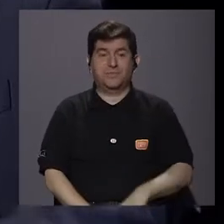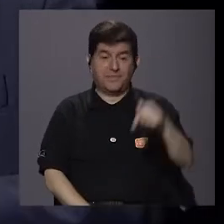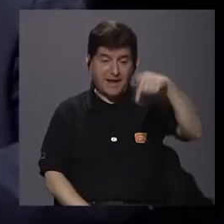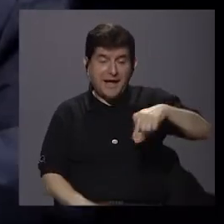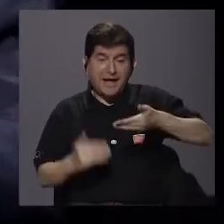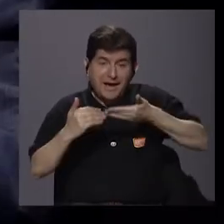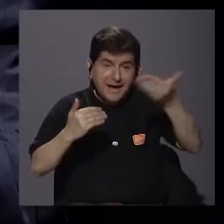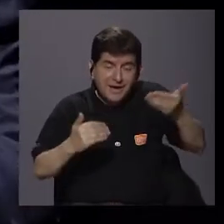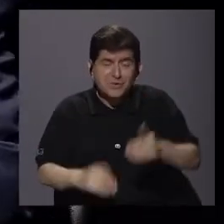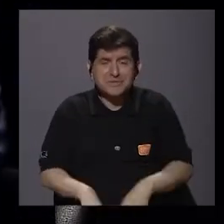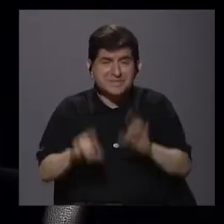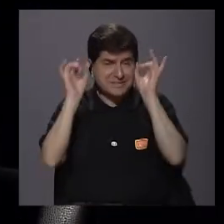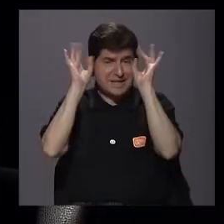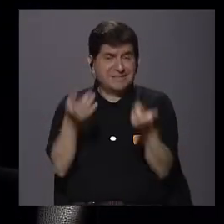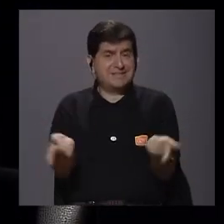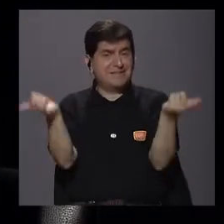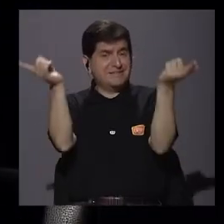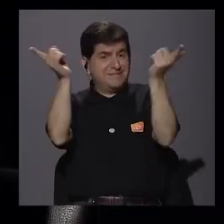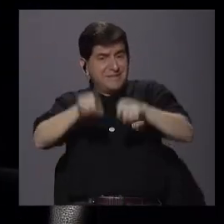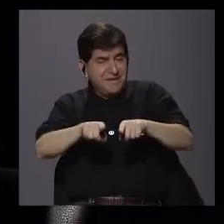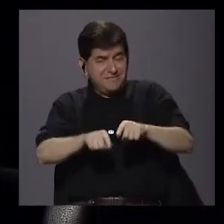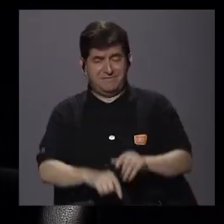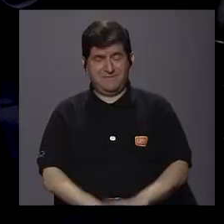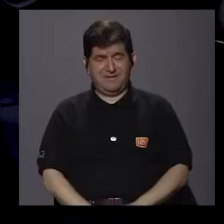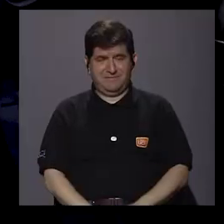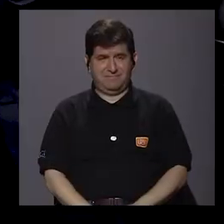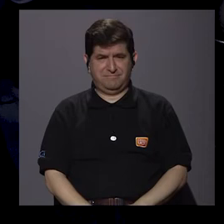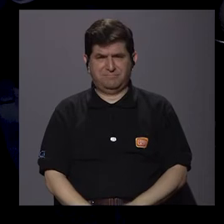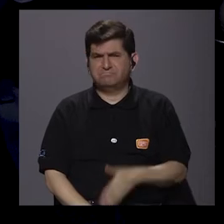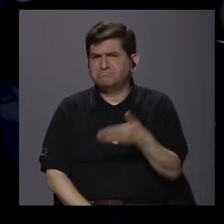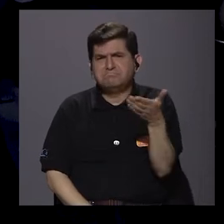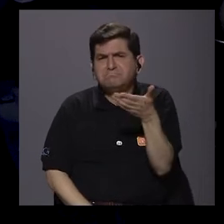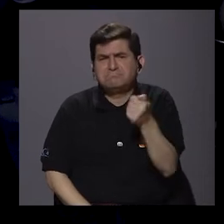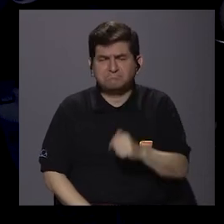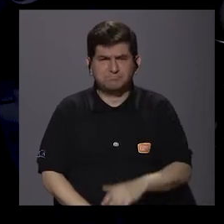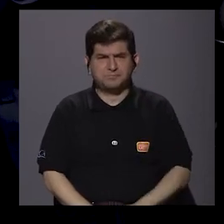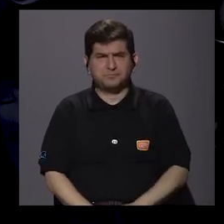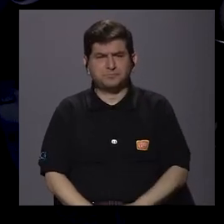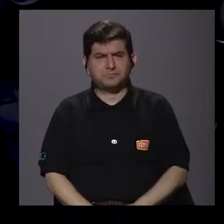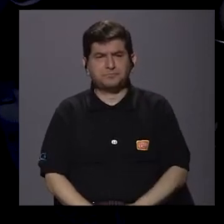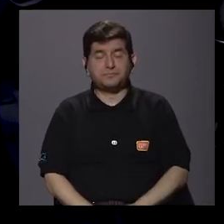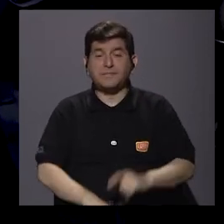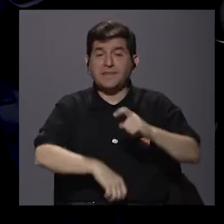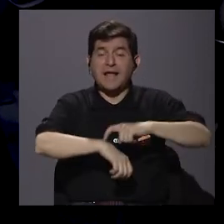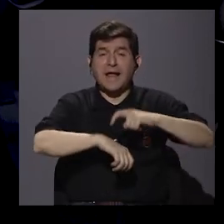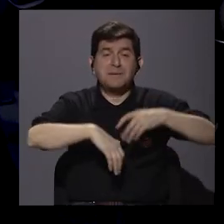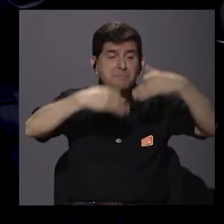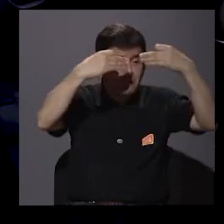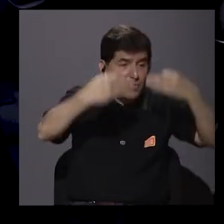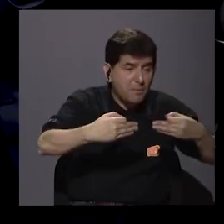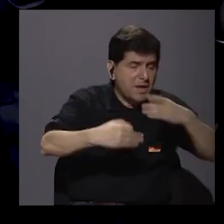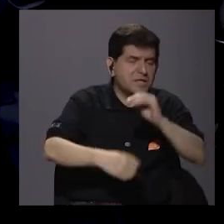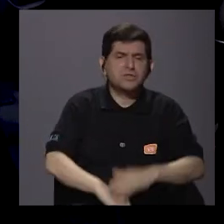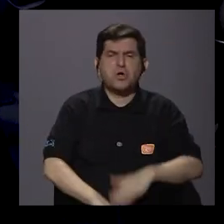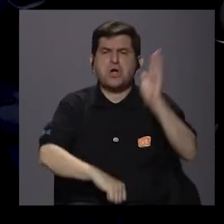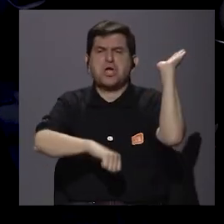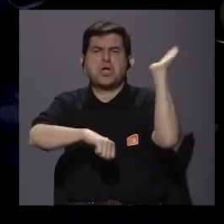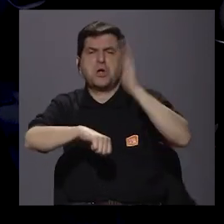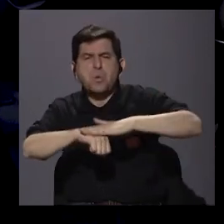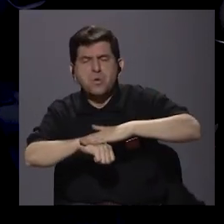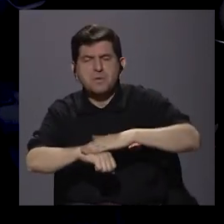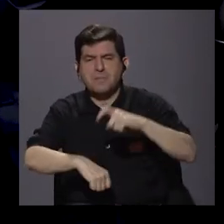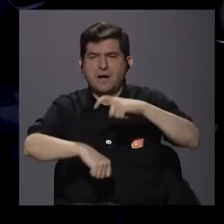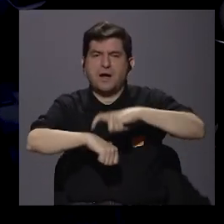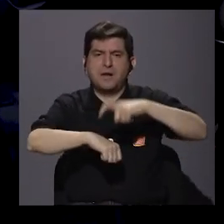tenemos una cosa perversa que va mucho más allá y es el de la toma de decisiones y la culpabilización por